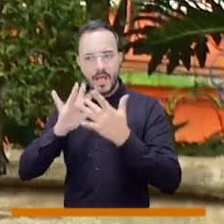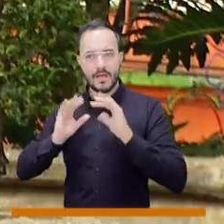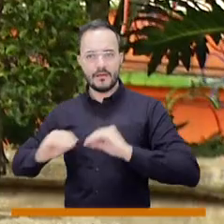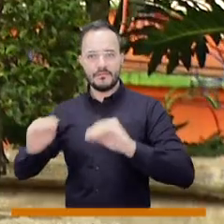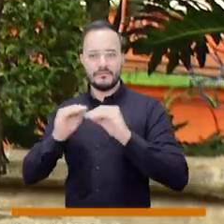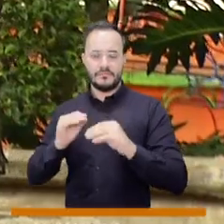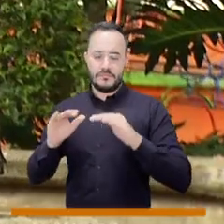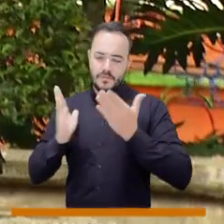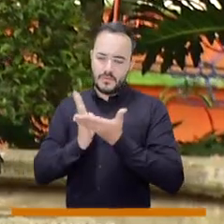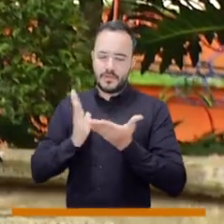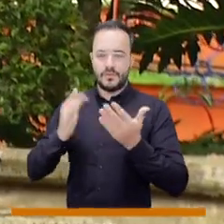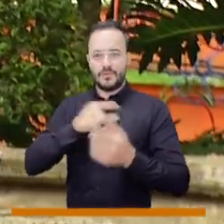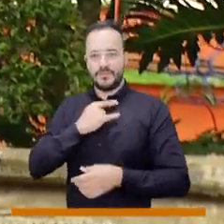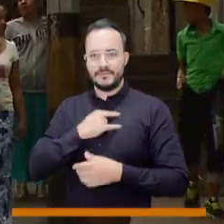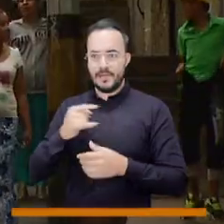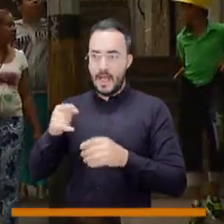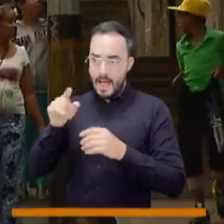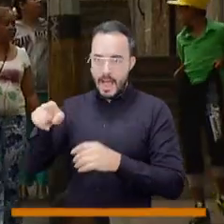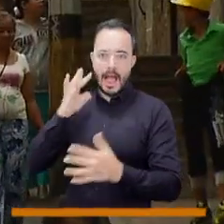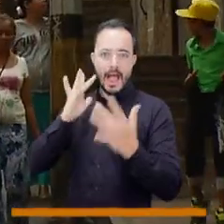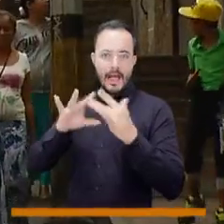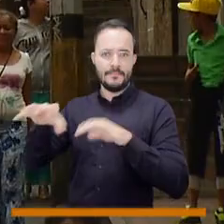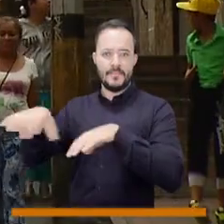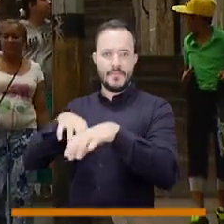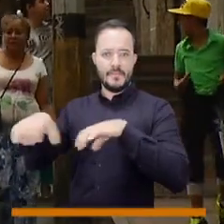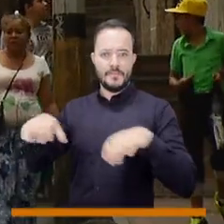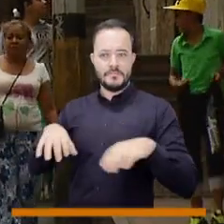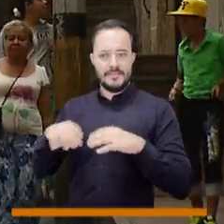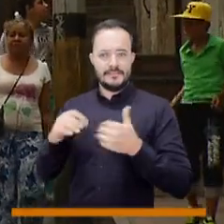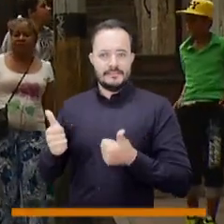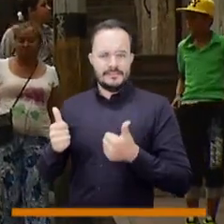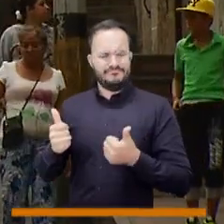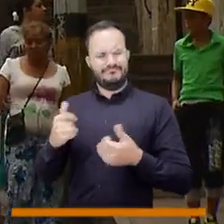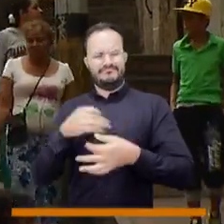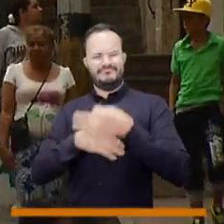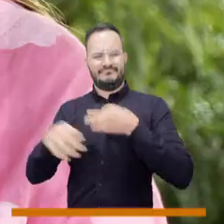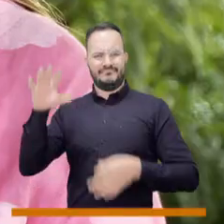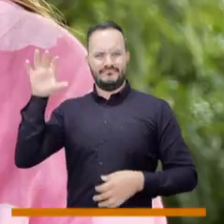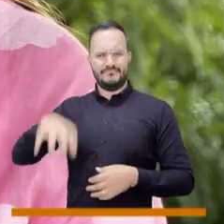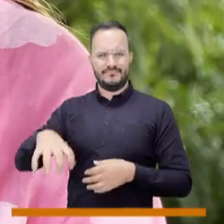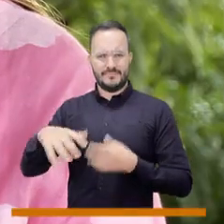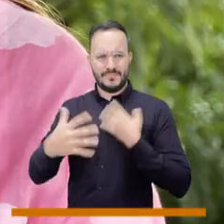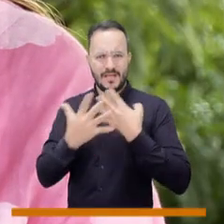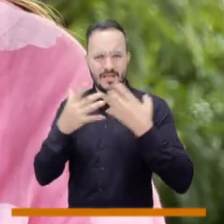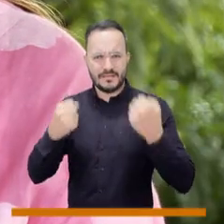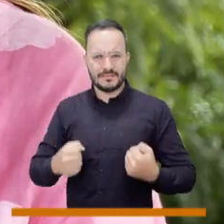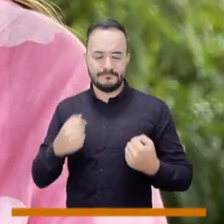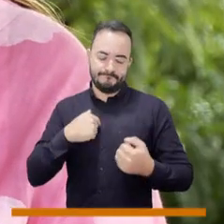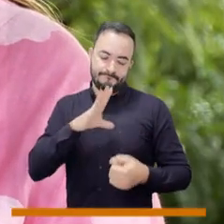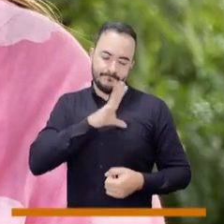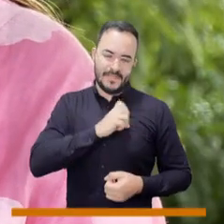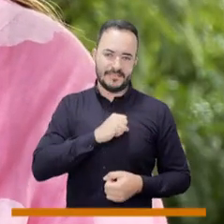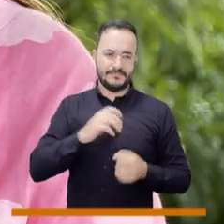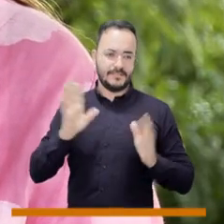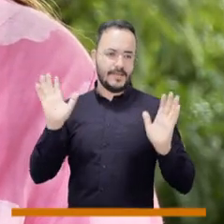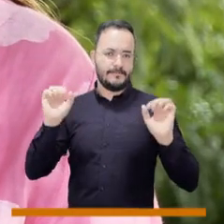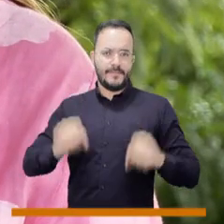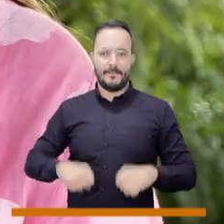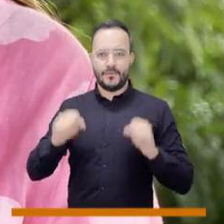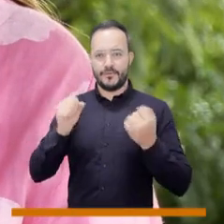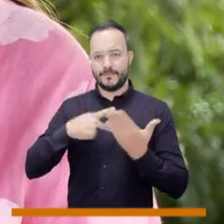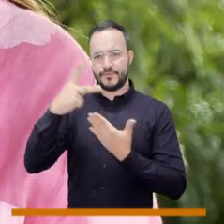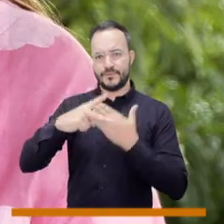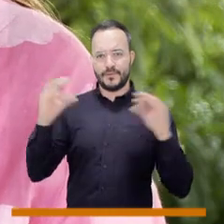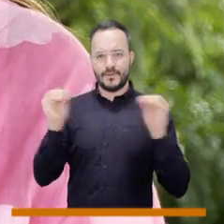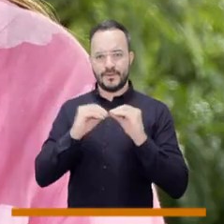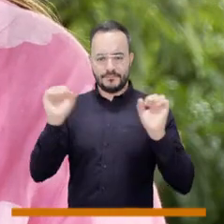porque es una población que cada día crece más, pero infortunadamente ya se aprobó ese proyecto de acuerdo, ya prácticamente